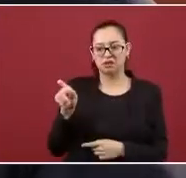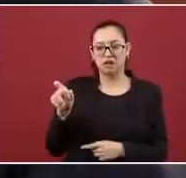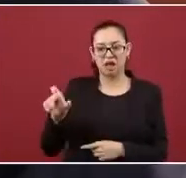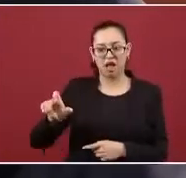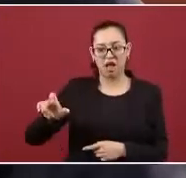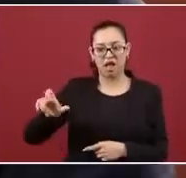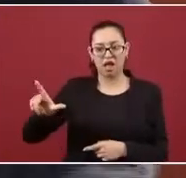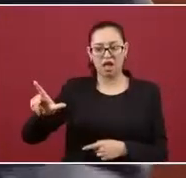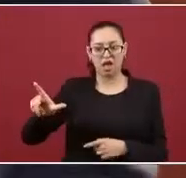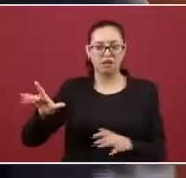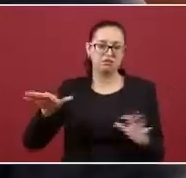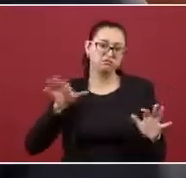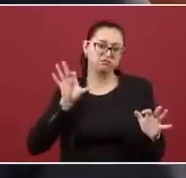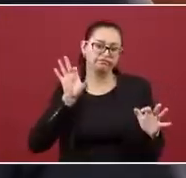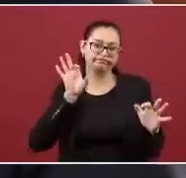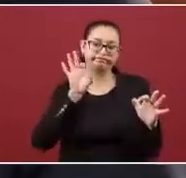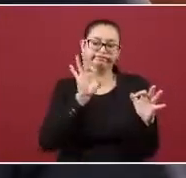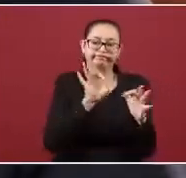de